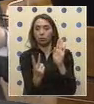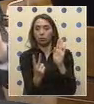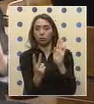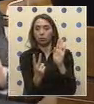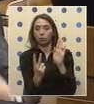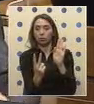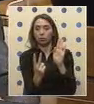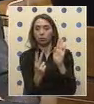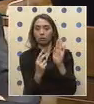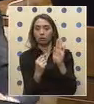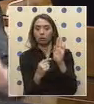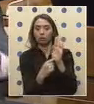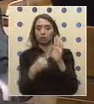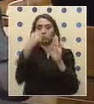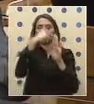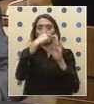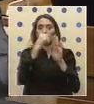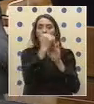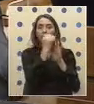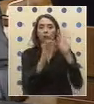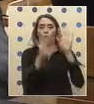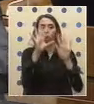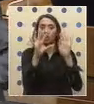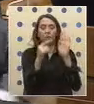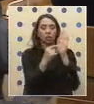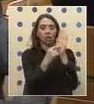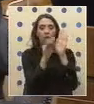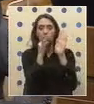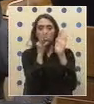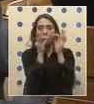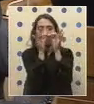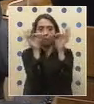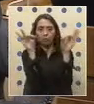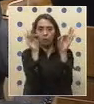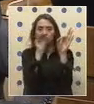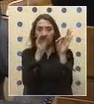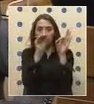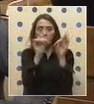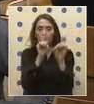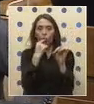el artículo 15 y no ha quedado expresado exactamente así, presidente.